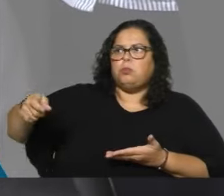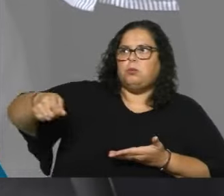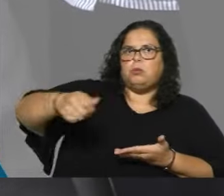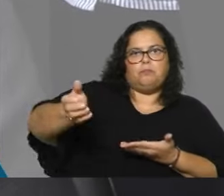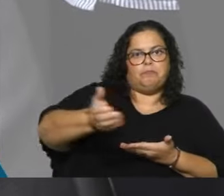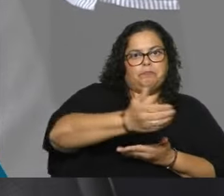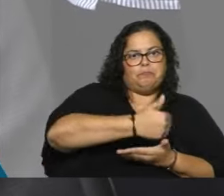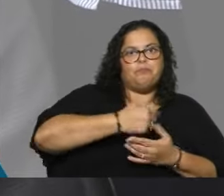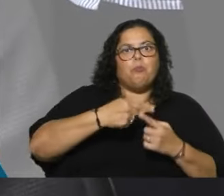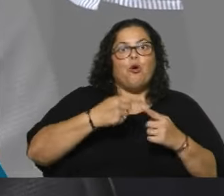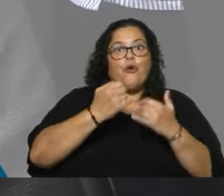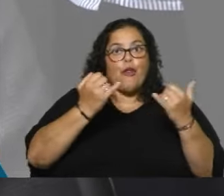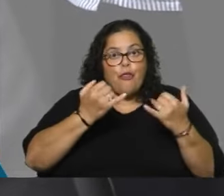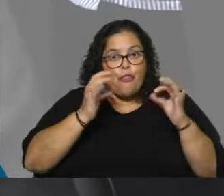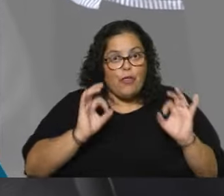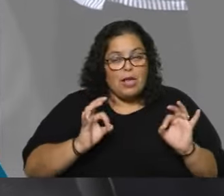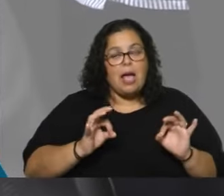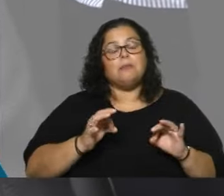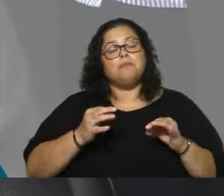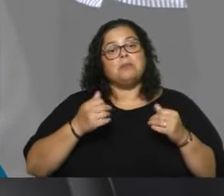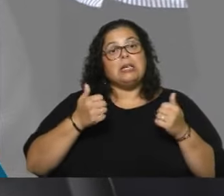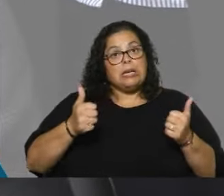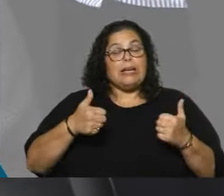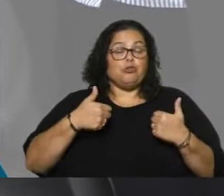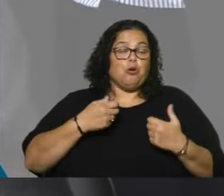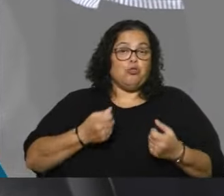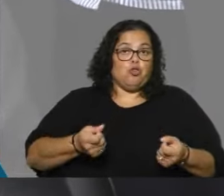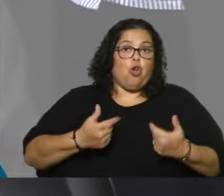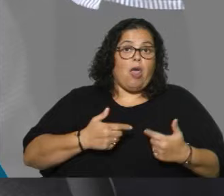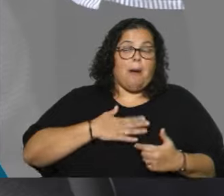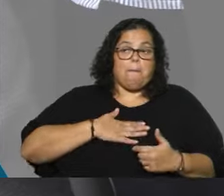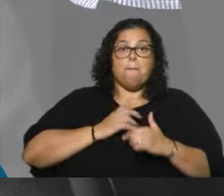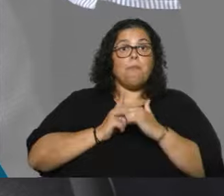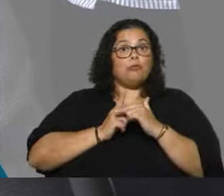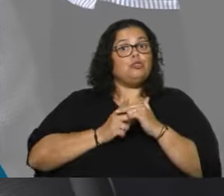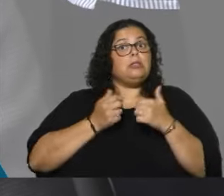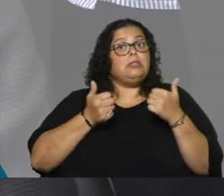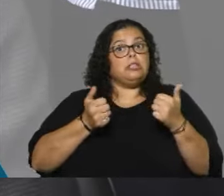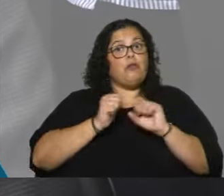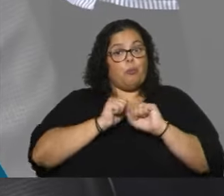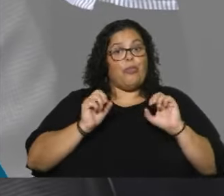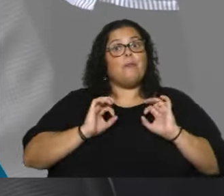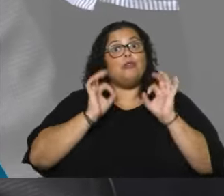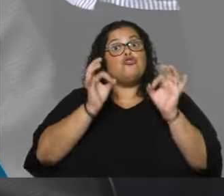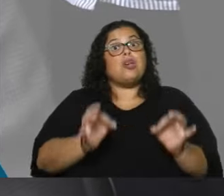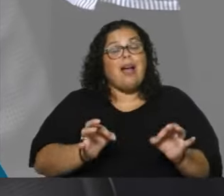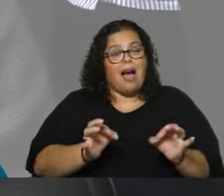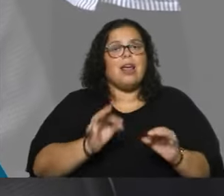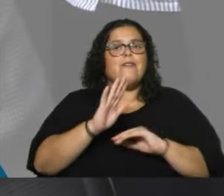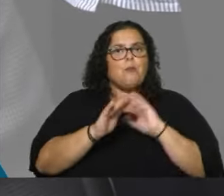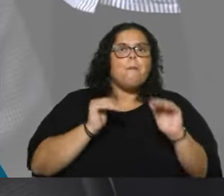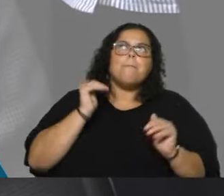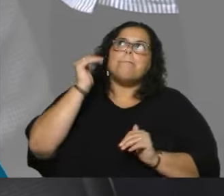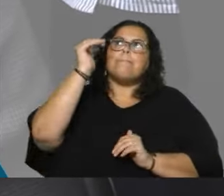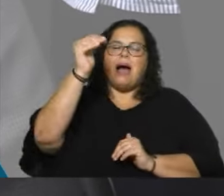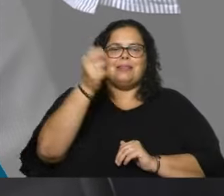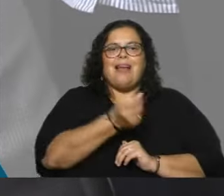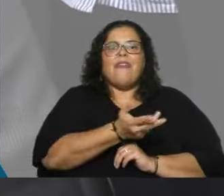recolección diaria de firmas, lo cual nos hace ser sumamente optimistas de que vamos a pasar